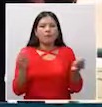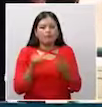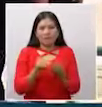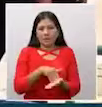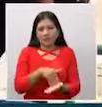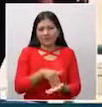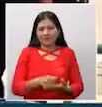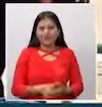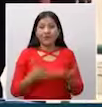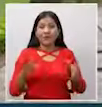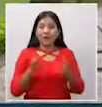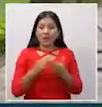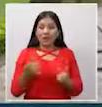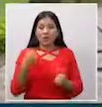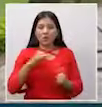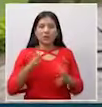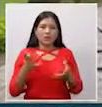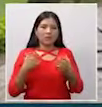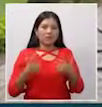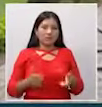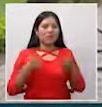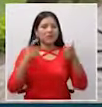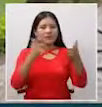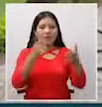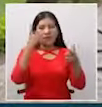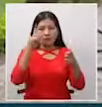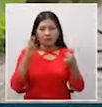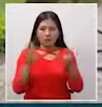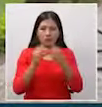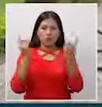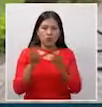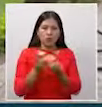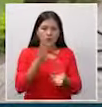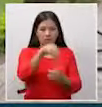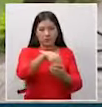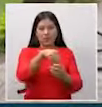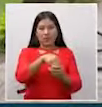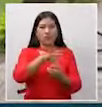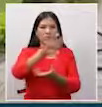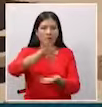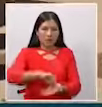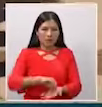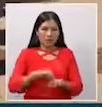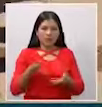vulnerables. También queremos ponderar el trabajo que va a hacer dentro de la capital, lo que es